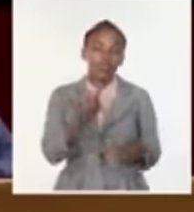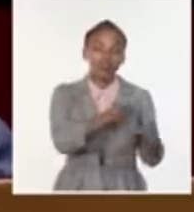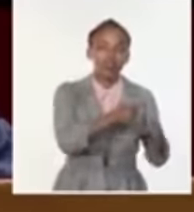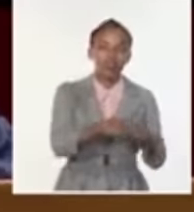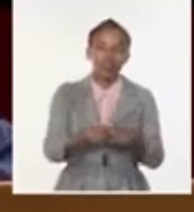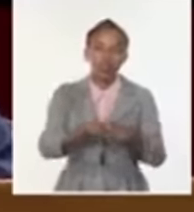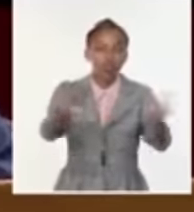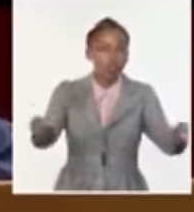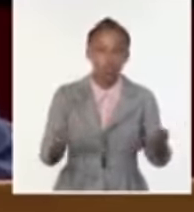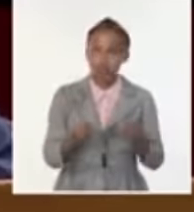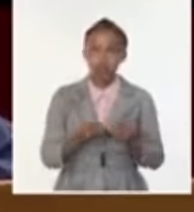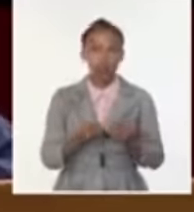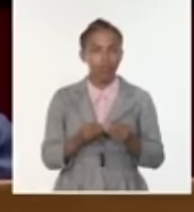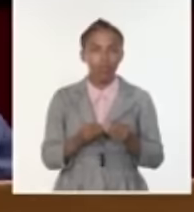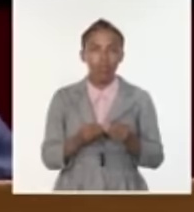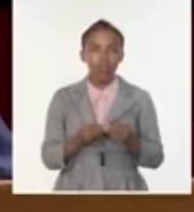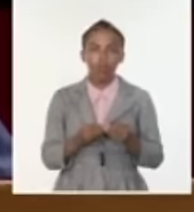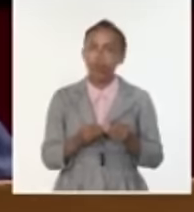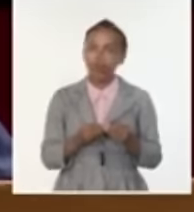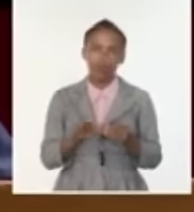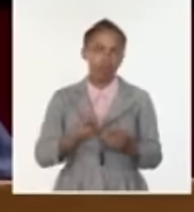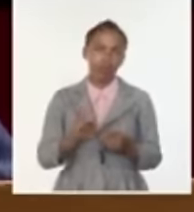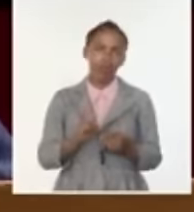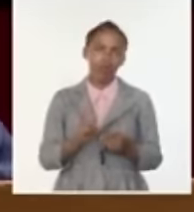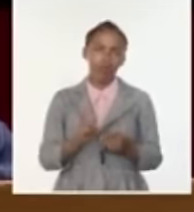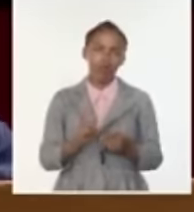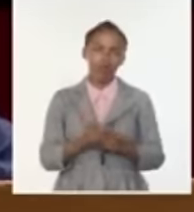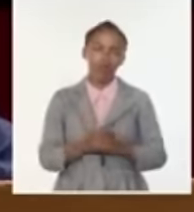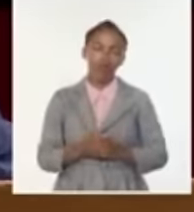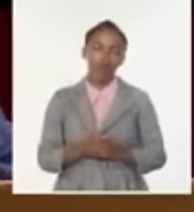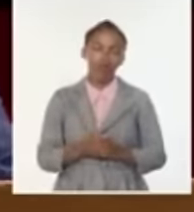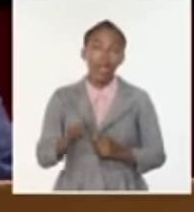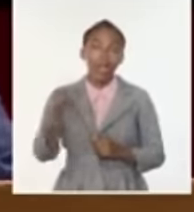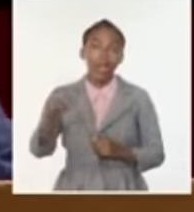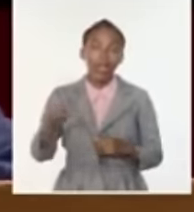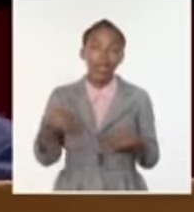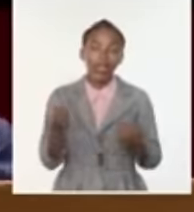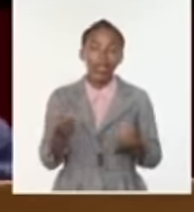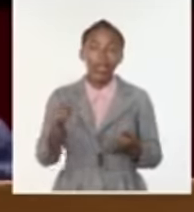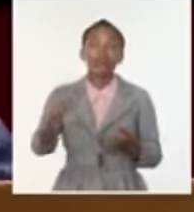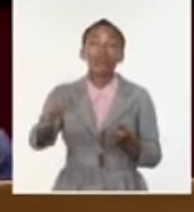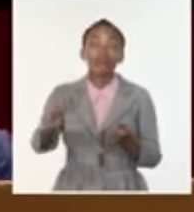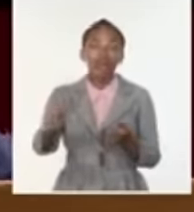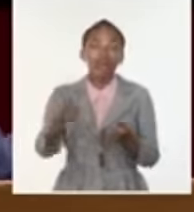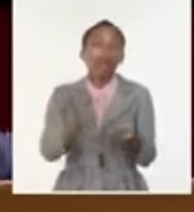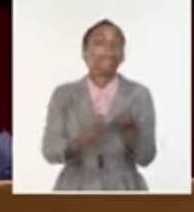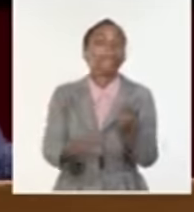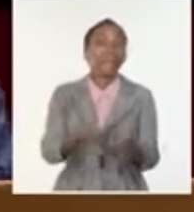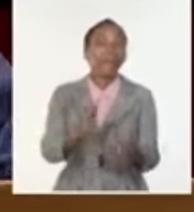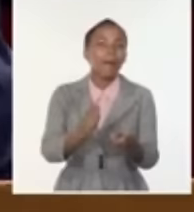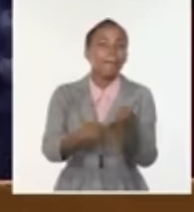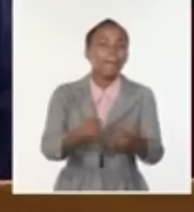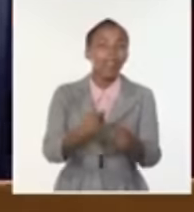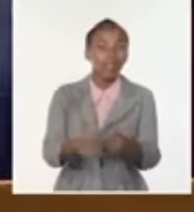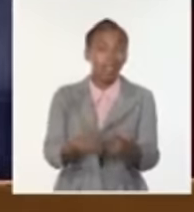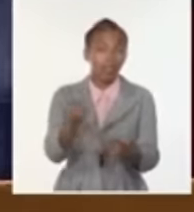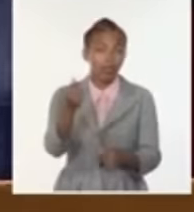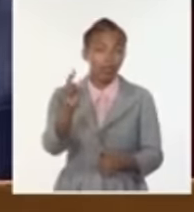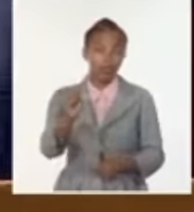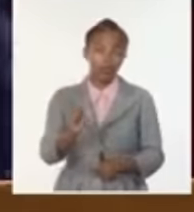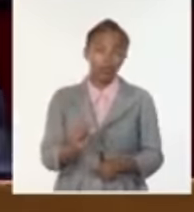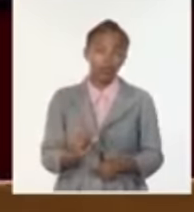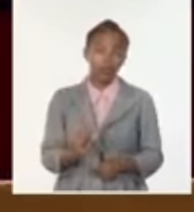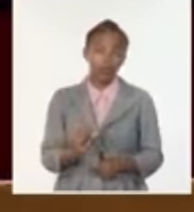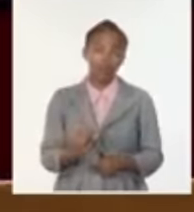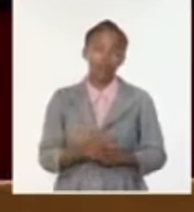la decomisamos a alguien porque la está vendiendo más cara. A ese le decimos, la tienes que vender más barata. ¿A quién le quitamos la mercancía? A